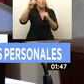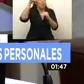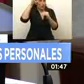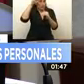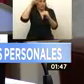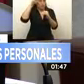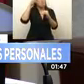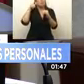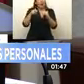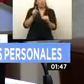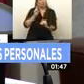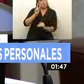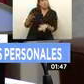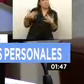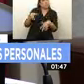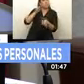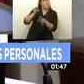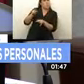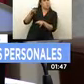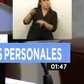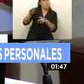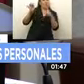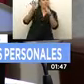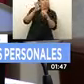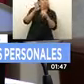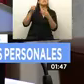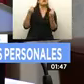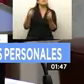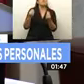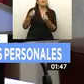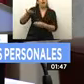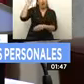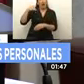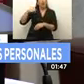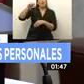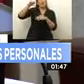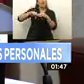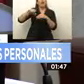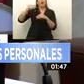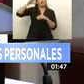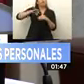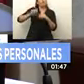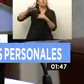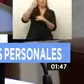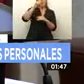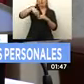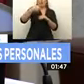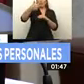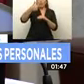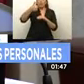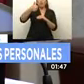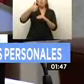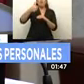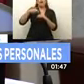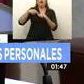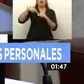esto es notable el caso de Pakistán porque Pakistán tenía superado y primario del 1,6 y llegó al